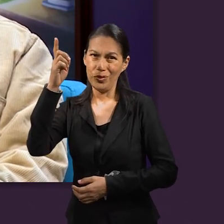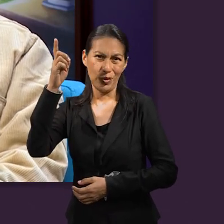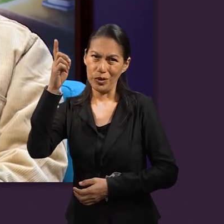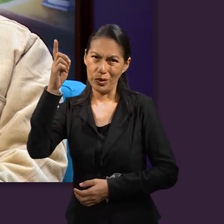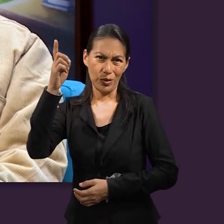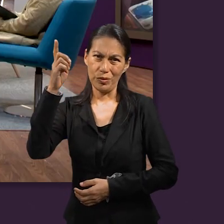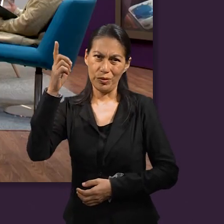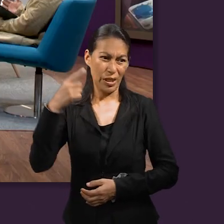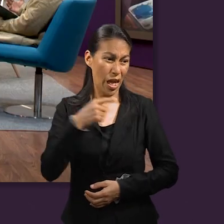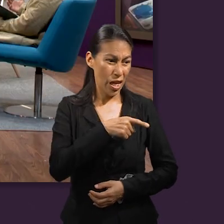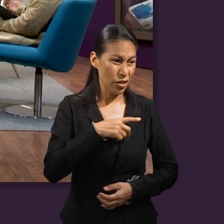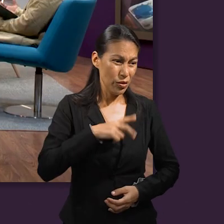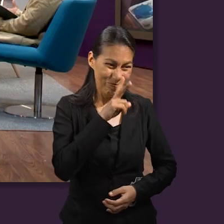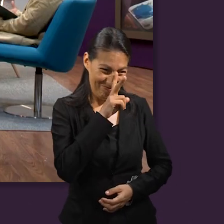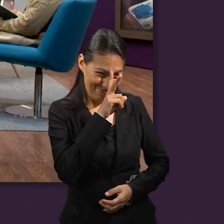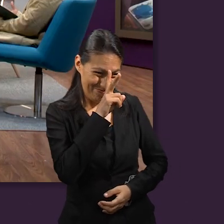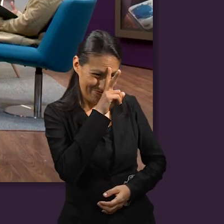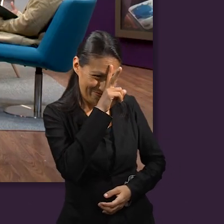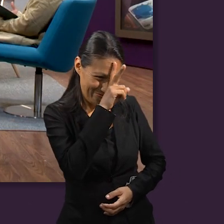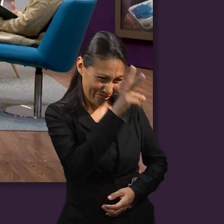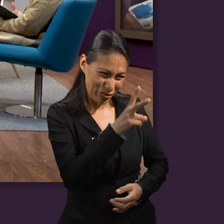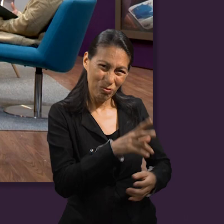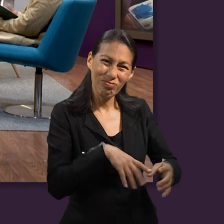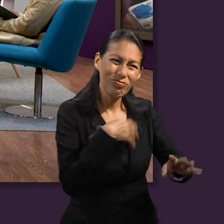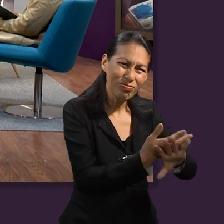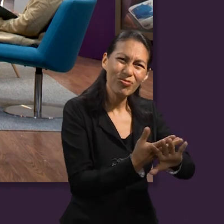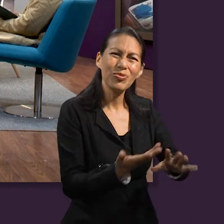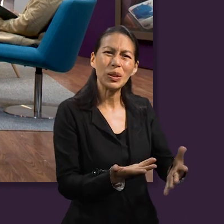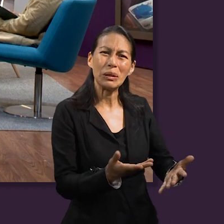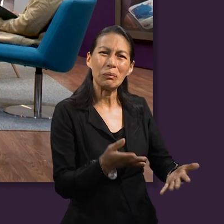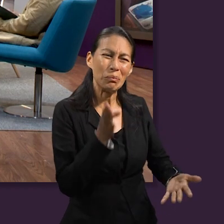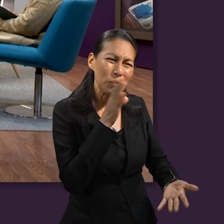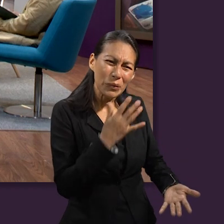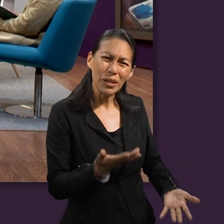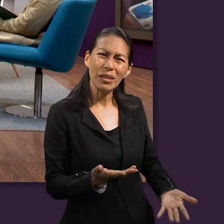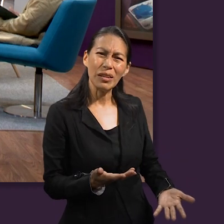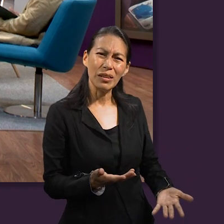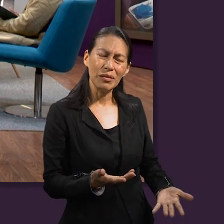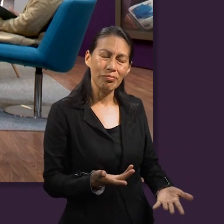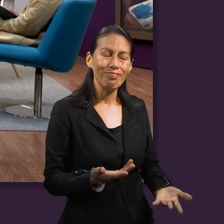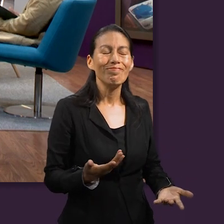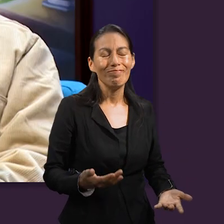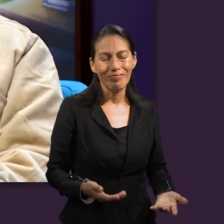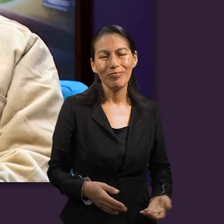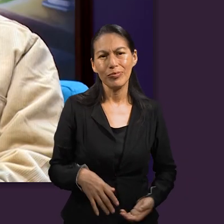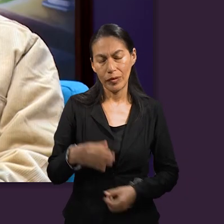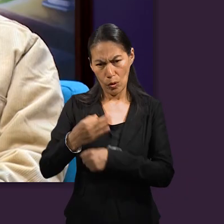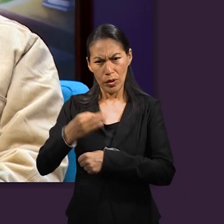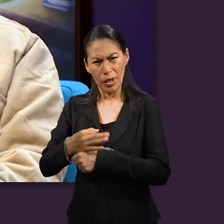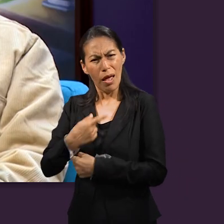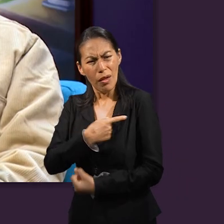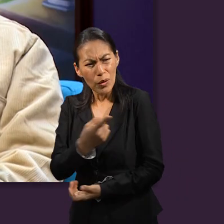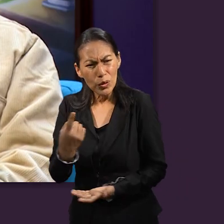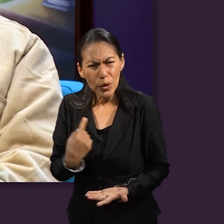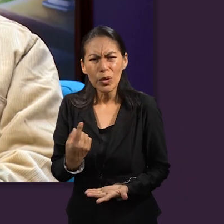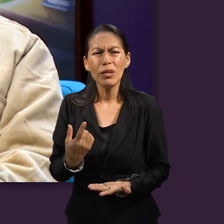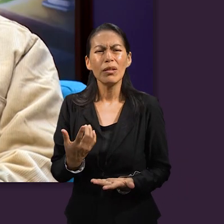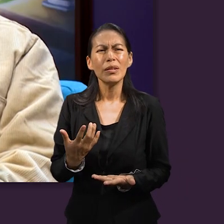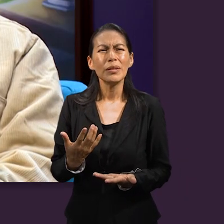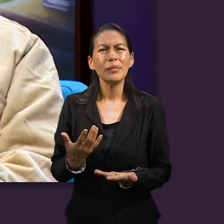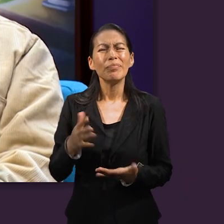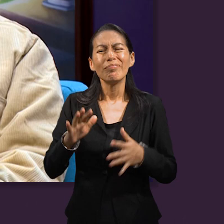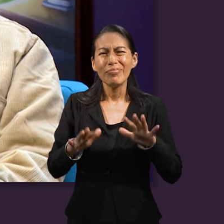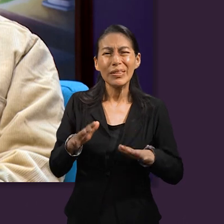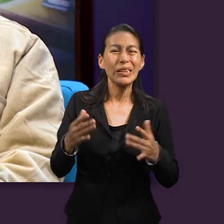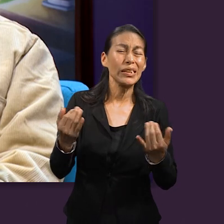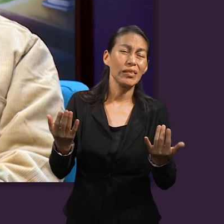ya no buscando justicia sino con sed de venganza hoy en nuestra vida podemos